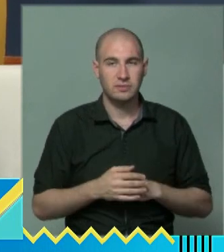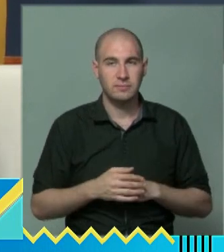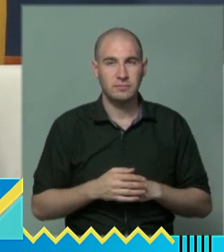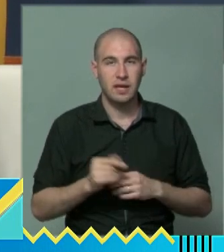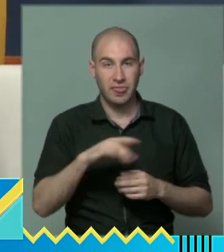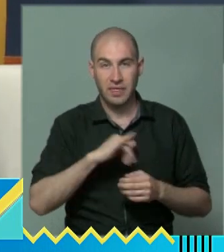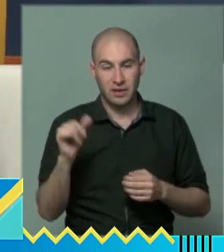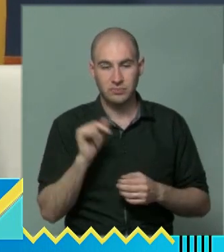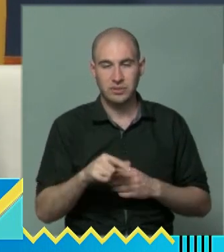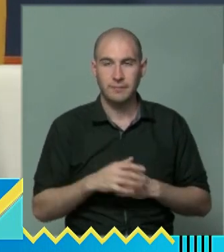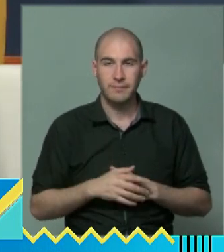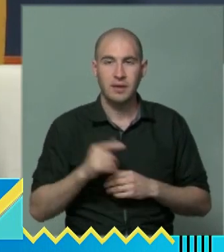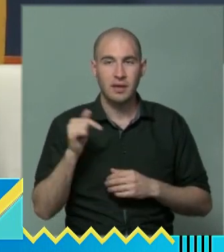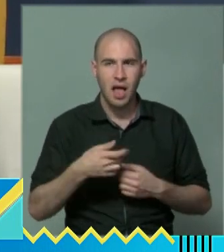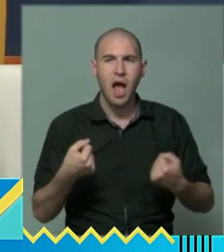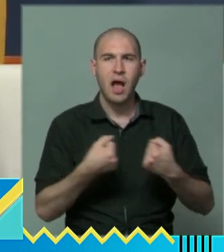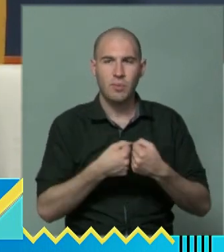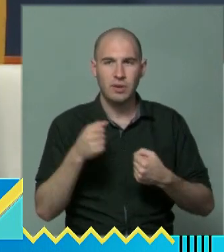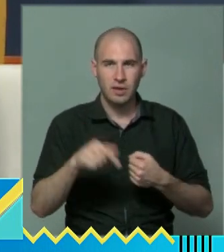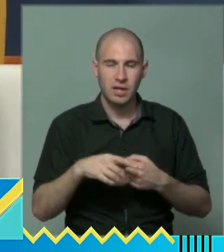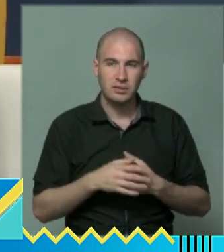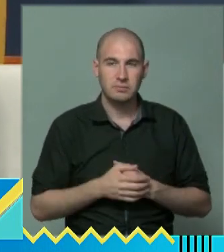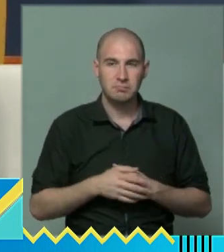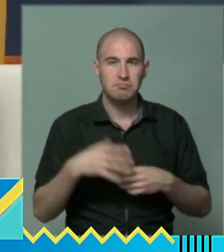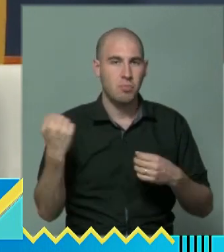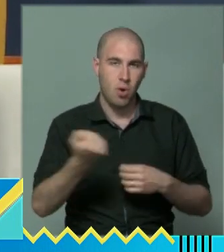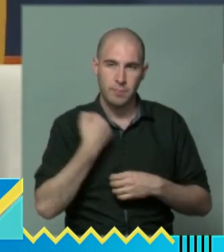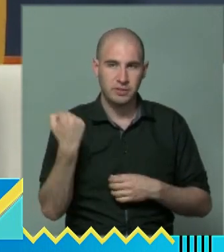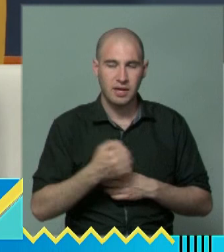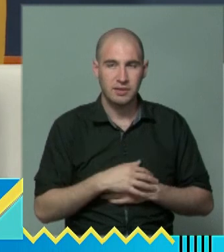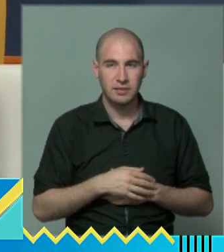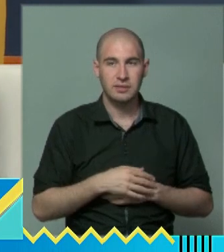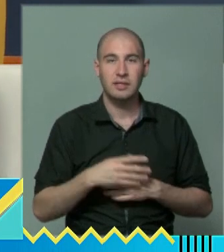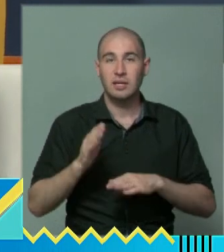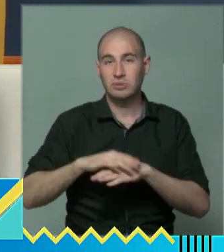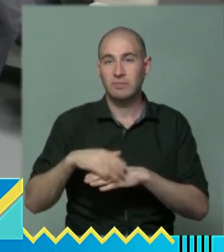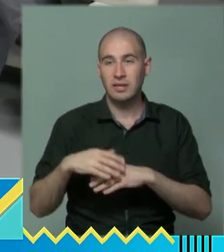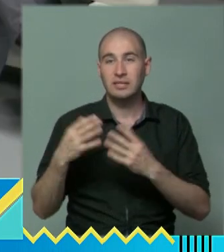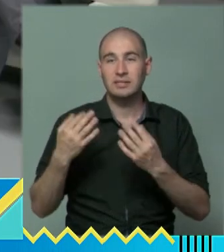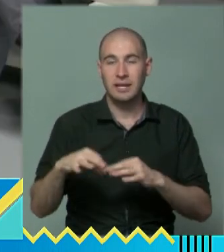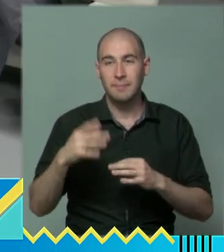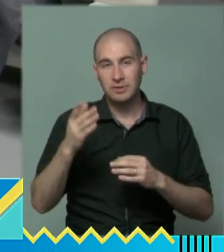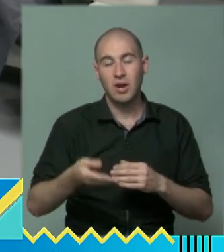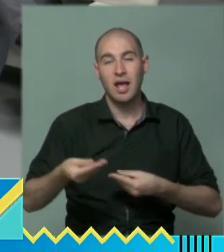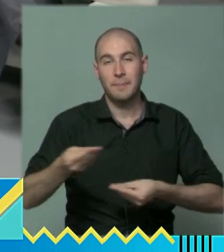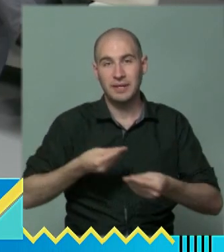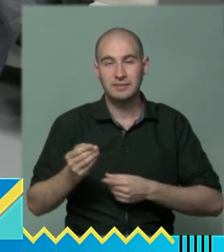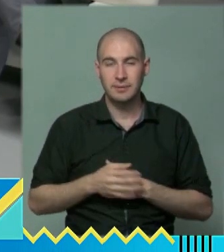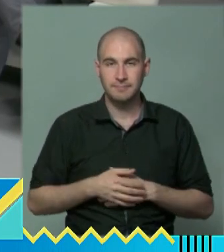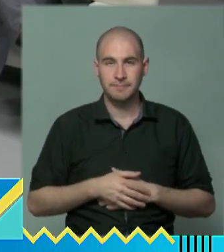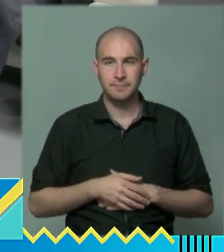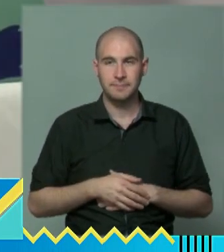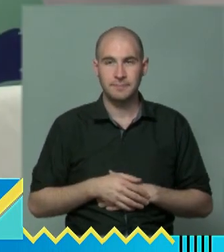se ha denunciado. Esos acuerdos de delación son muy importantes. Salvan la responsabilidad de la persona jurídica o de la